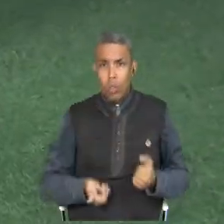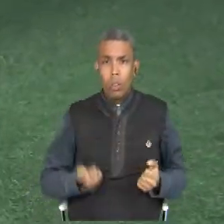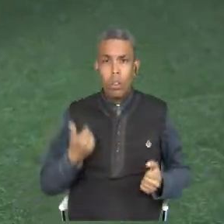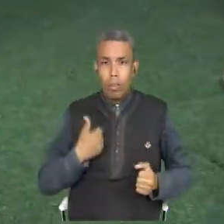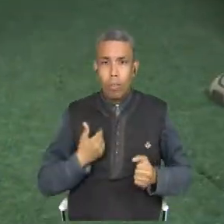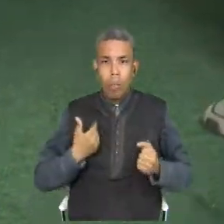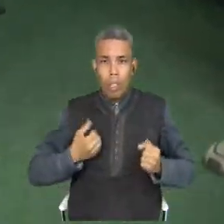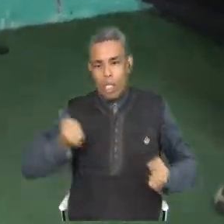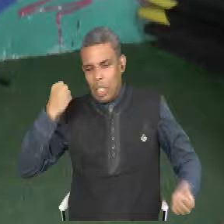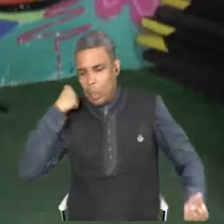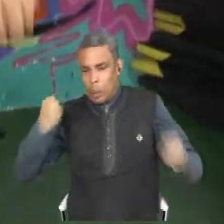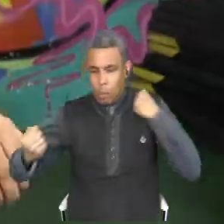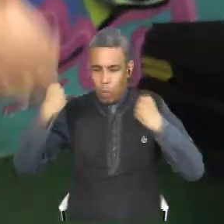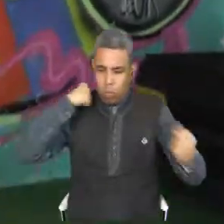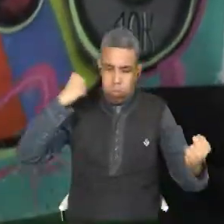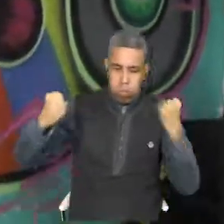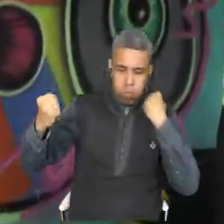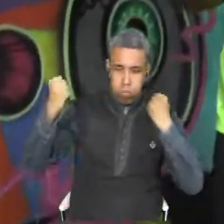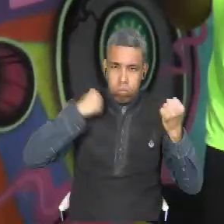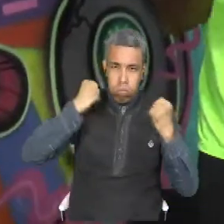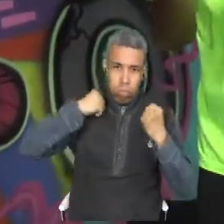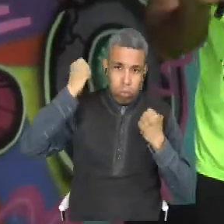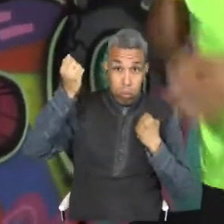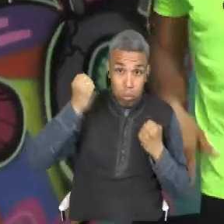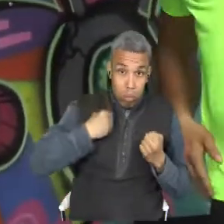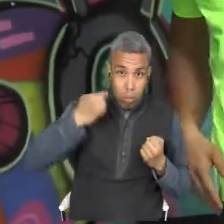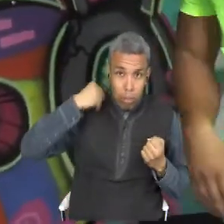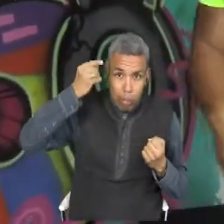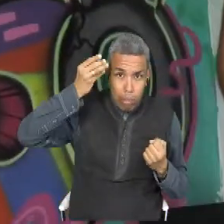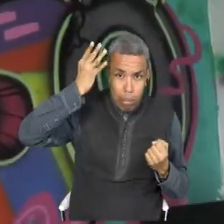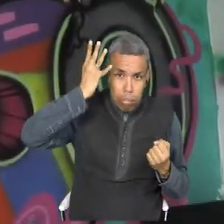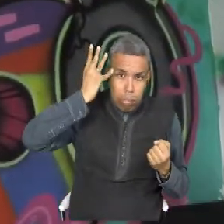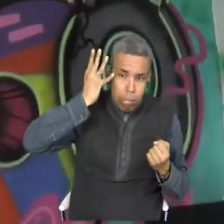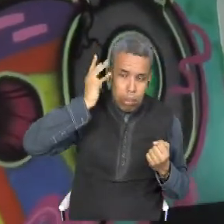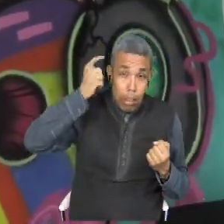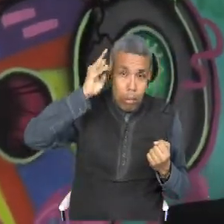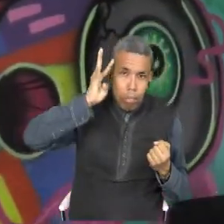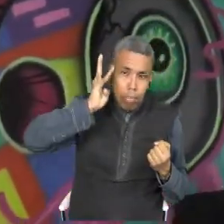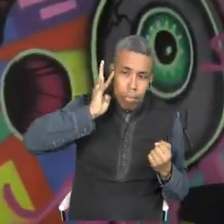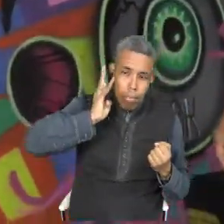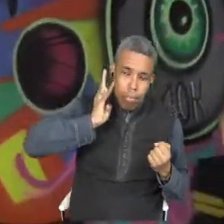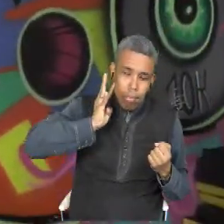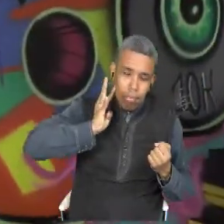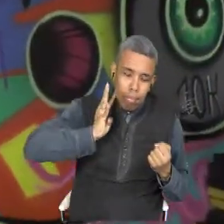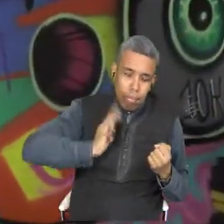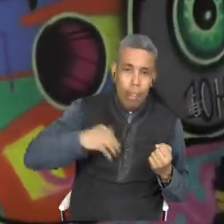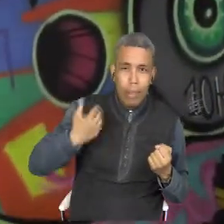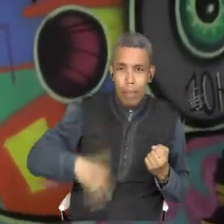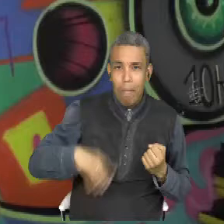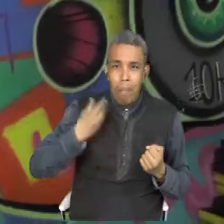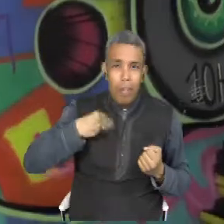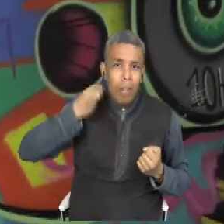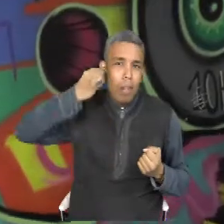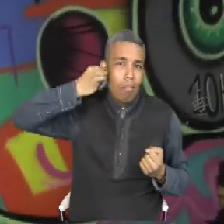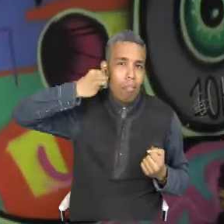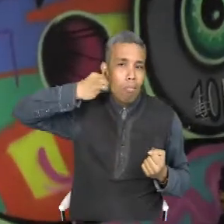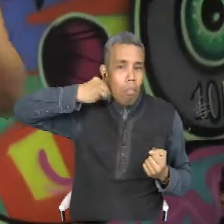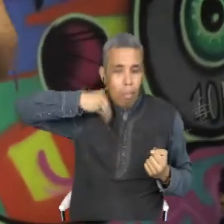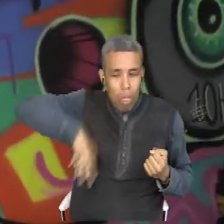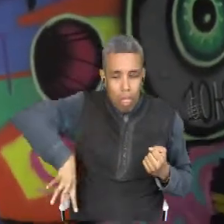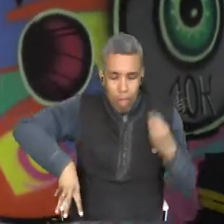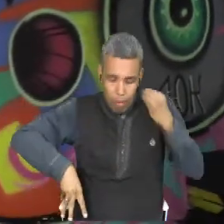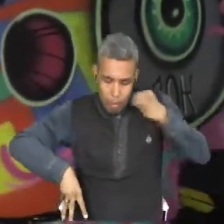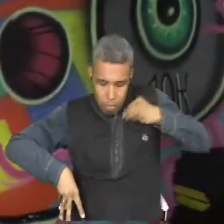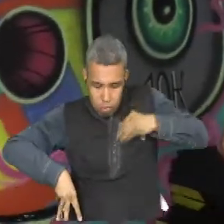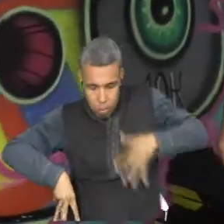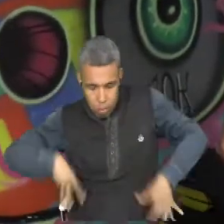en las piernas, trabajo de piernas. Vamos, dale, sigue, nos quedan tres, seguimos, seguimos, seguimos. Vamos. 8, dale, dale,